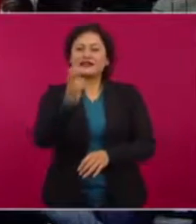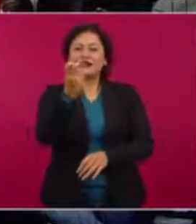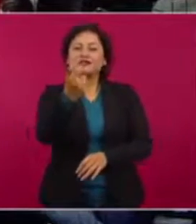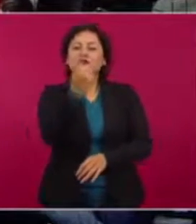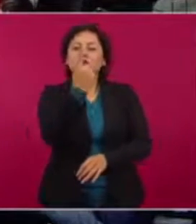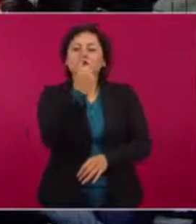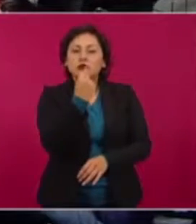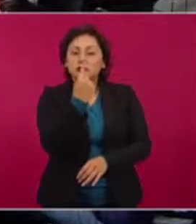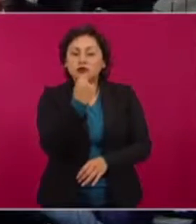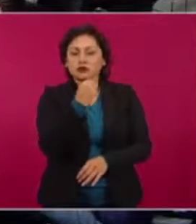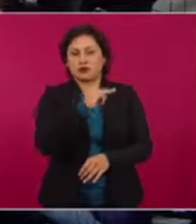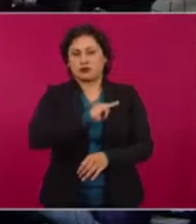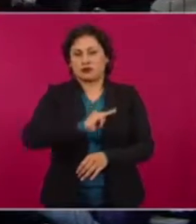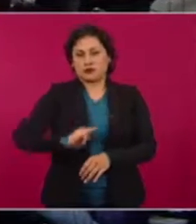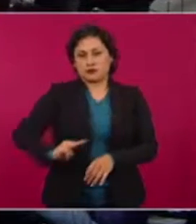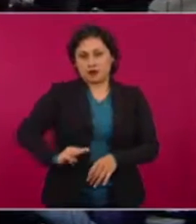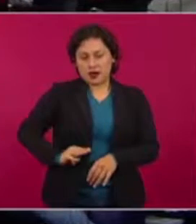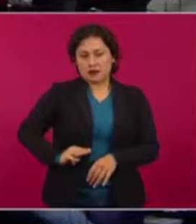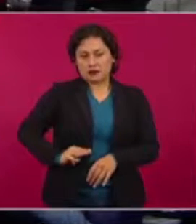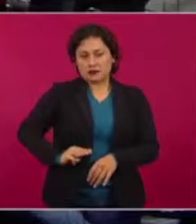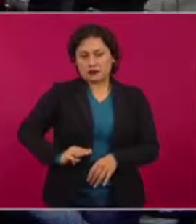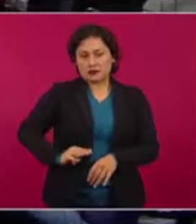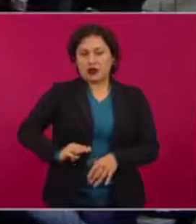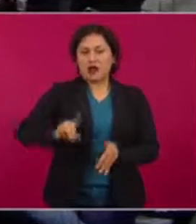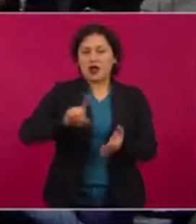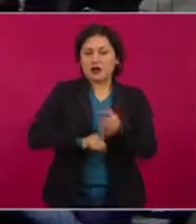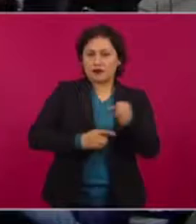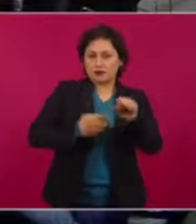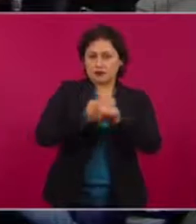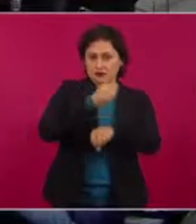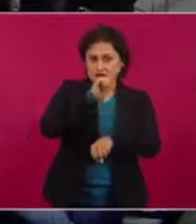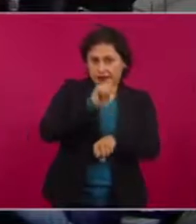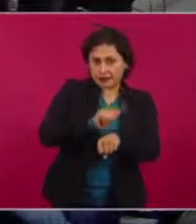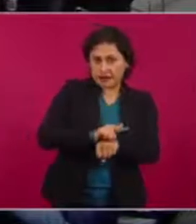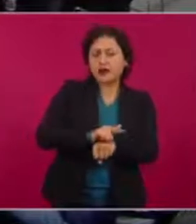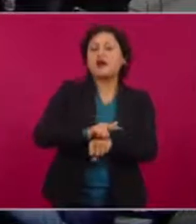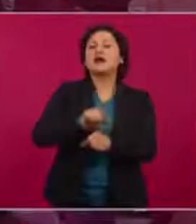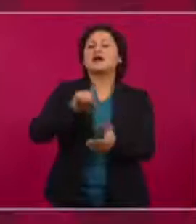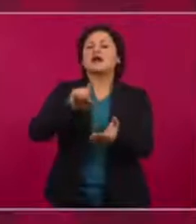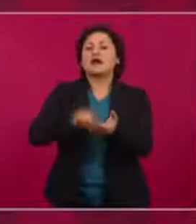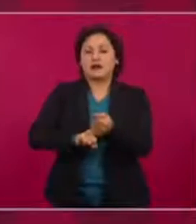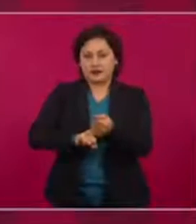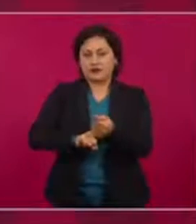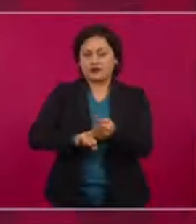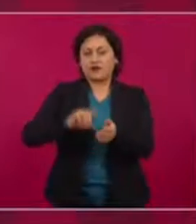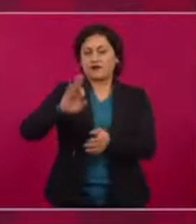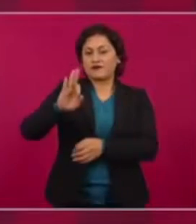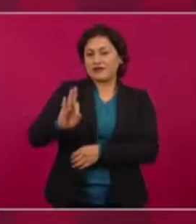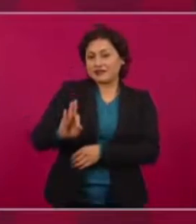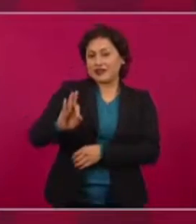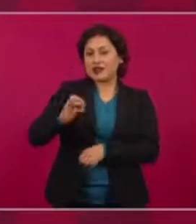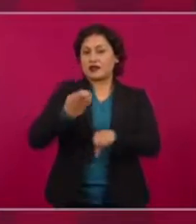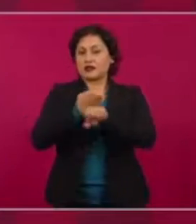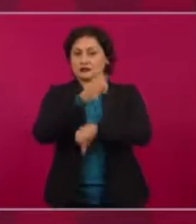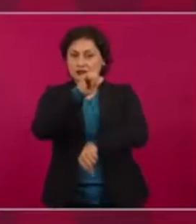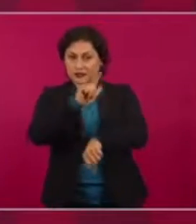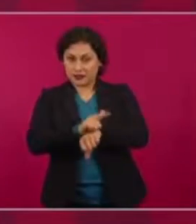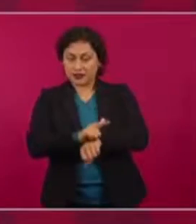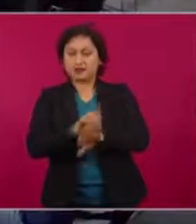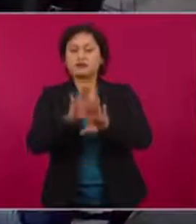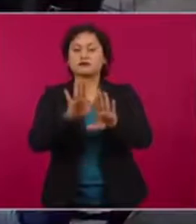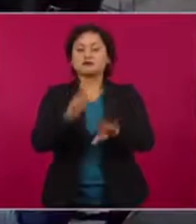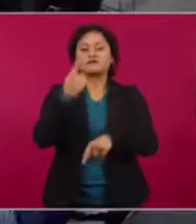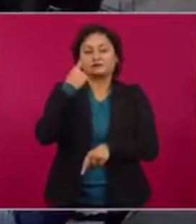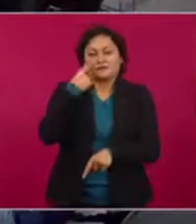en los policías municipales, sí, en los estatales, sí, en miembros de las fiscalías estatales, sí, ¿no? De hecho, los